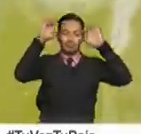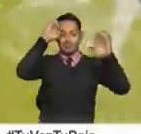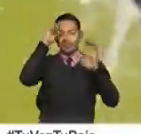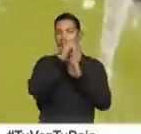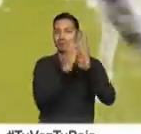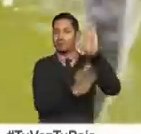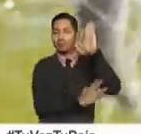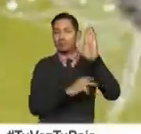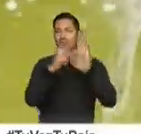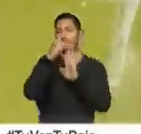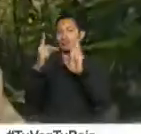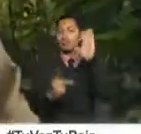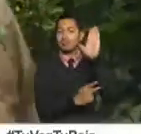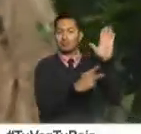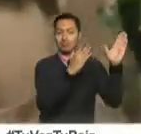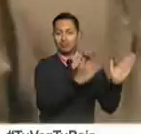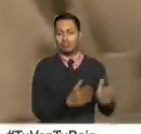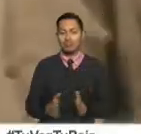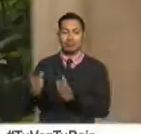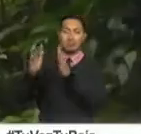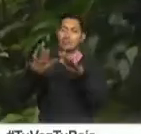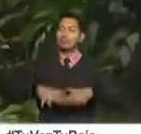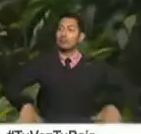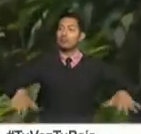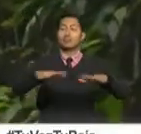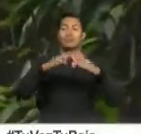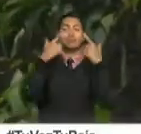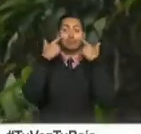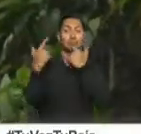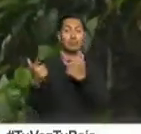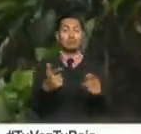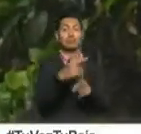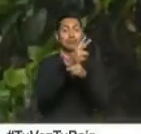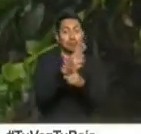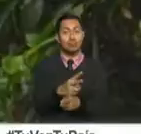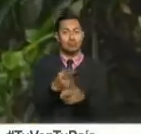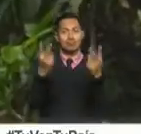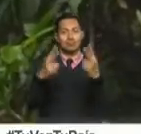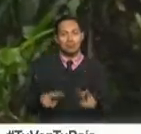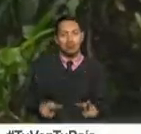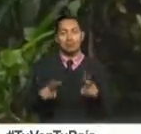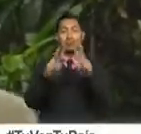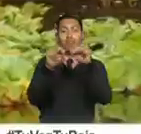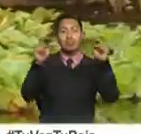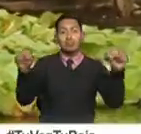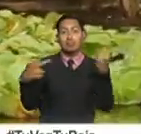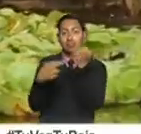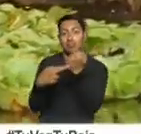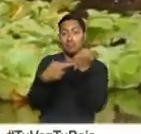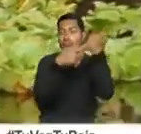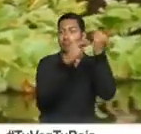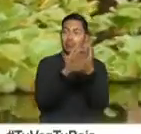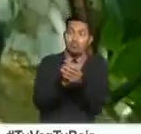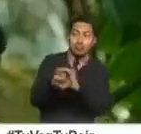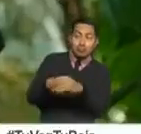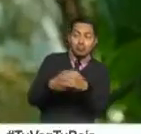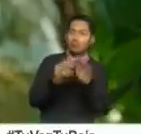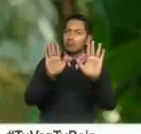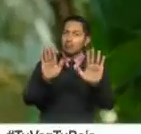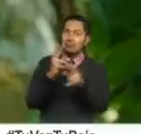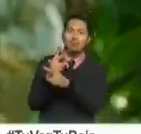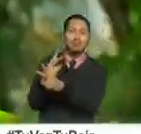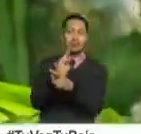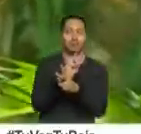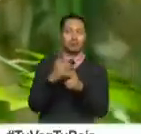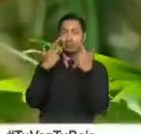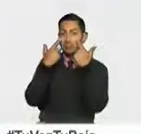programas para el cuidado de los ecosistemas y el aprovechamiento sostenible de los recursos naturales. Uno de ellos es el Programa